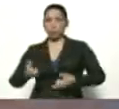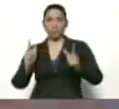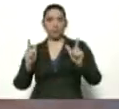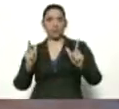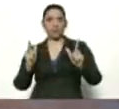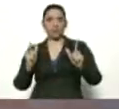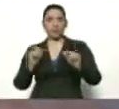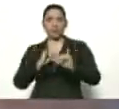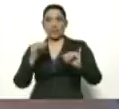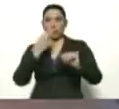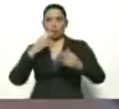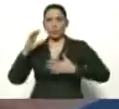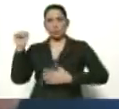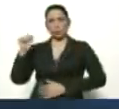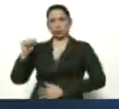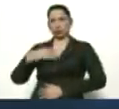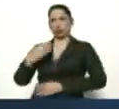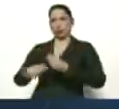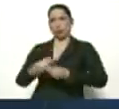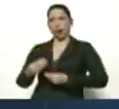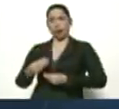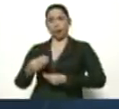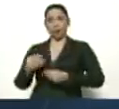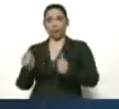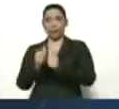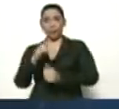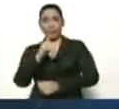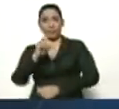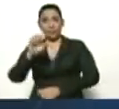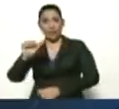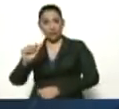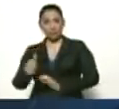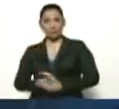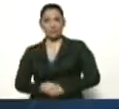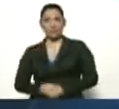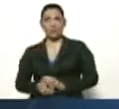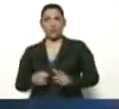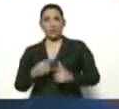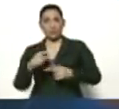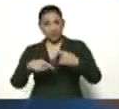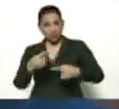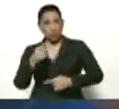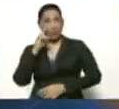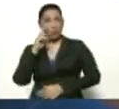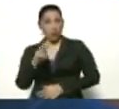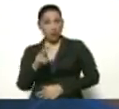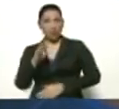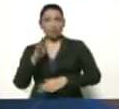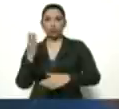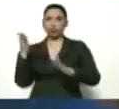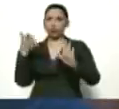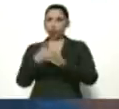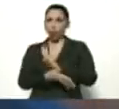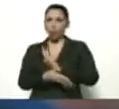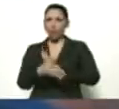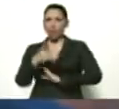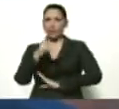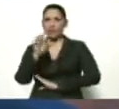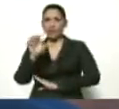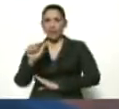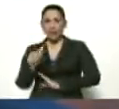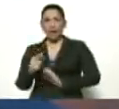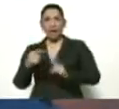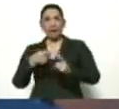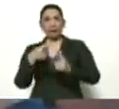que se había comprometido con la dea y luego vamos a ver las cosas más graves entonces